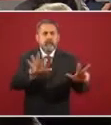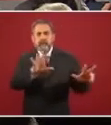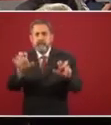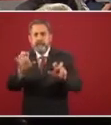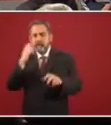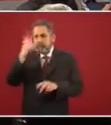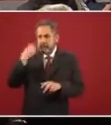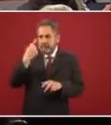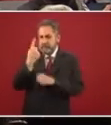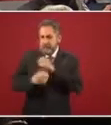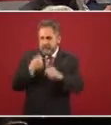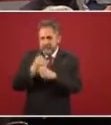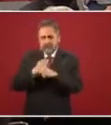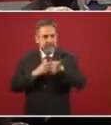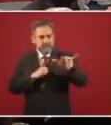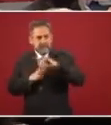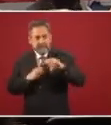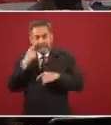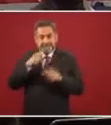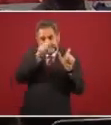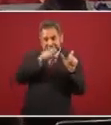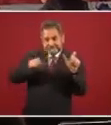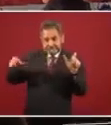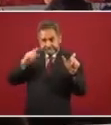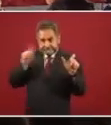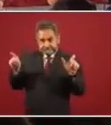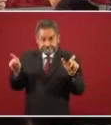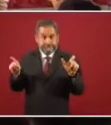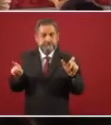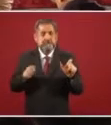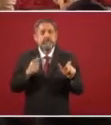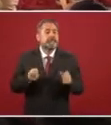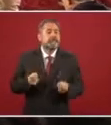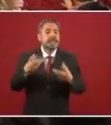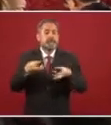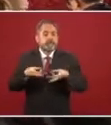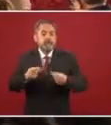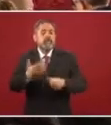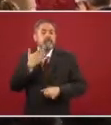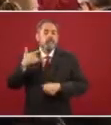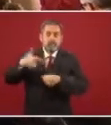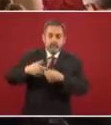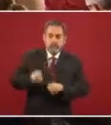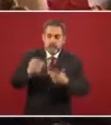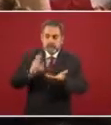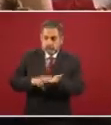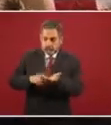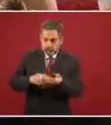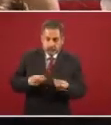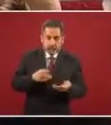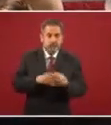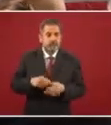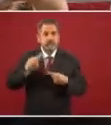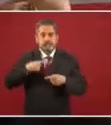anuales. Ahí ustedes pueden ver seis rubros en la lámina, que son el consumo de combustible, los